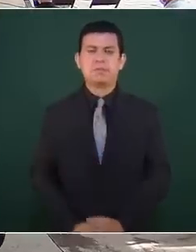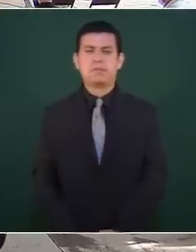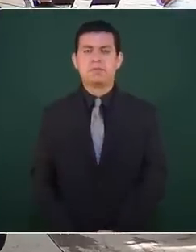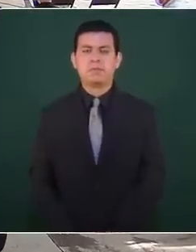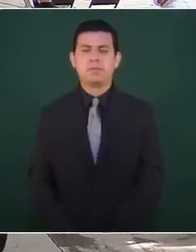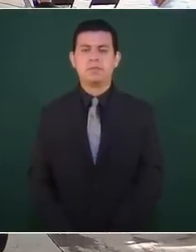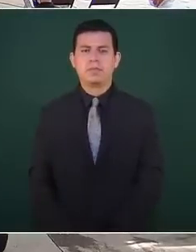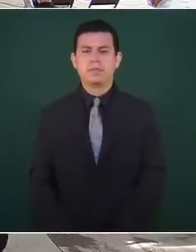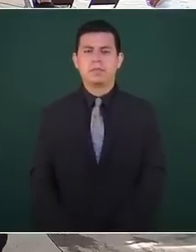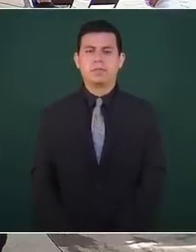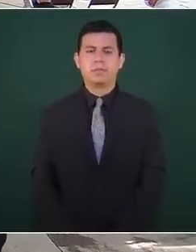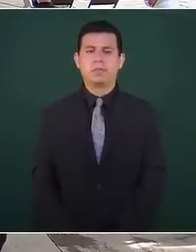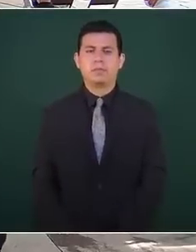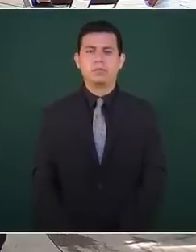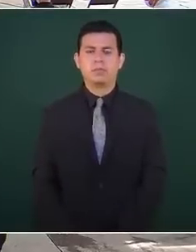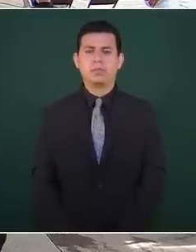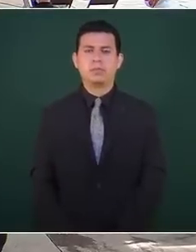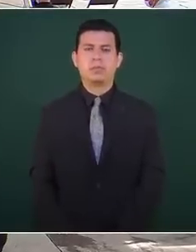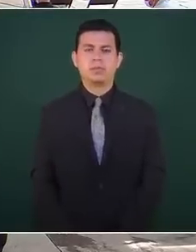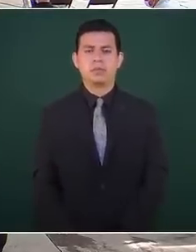También aprovechando,